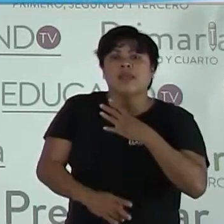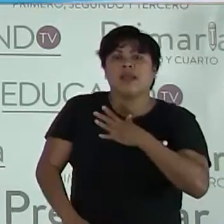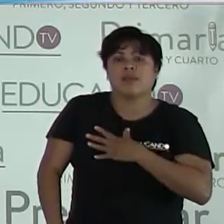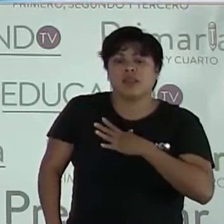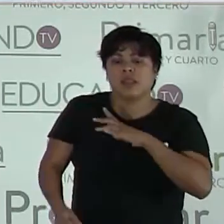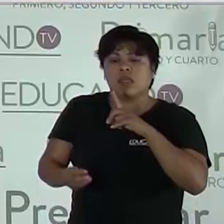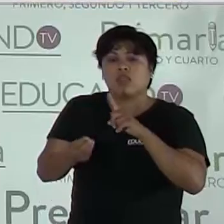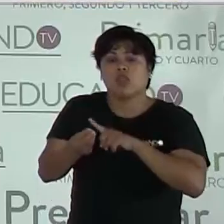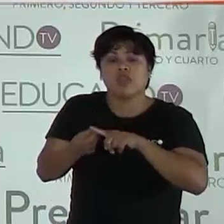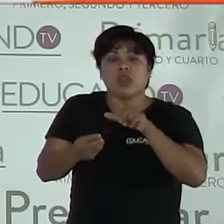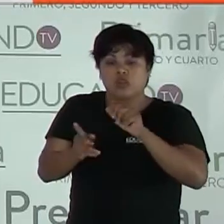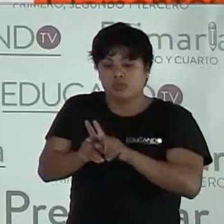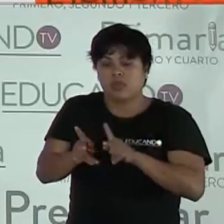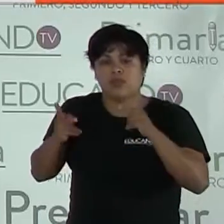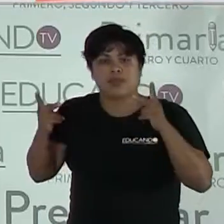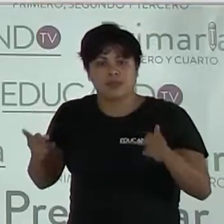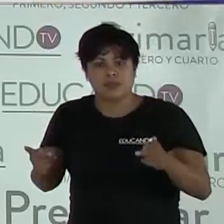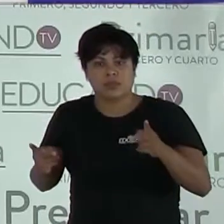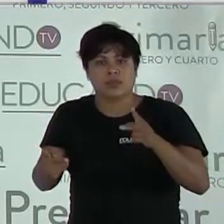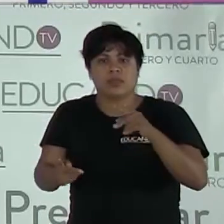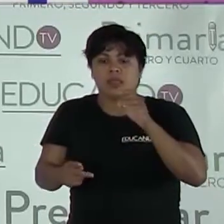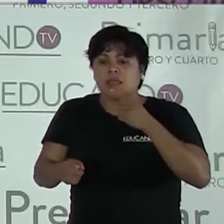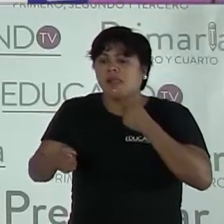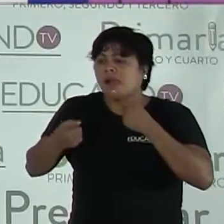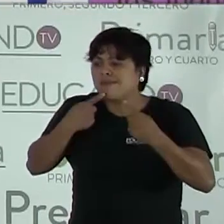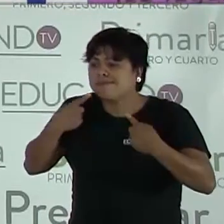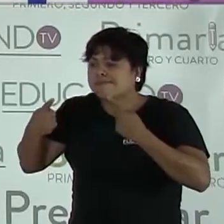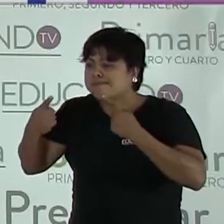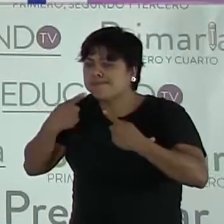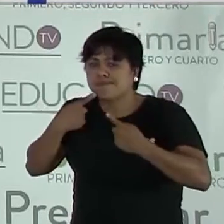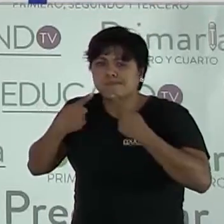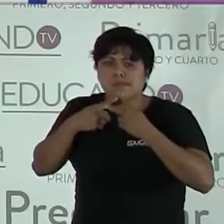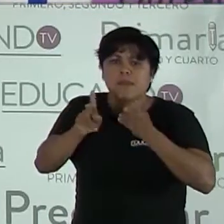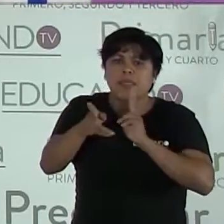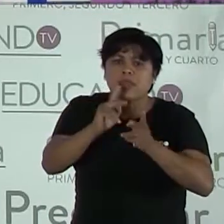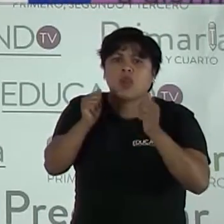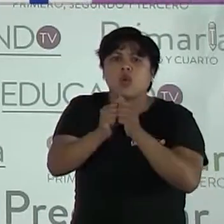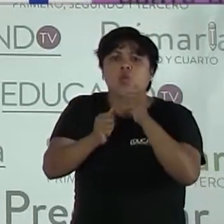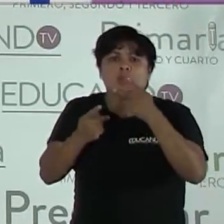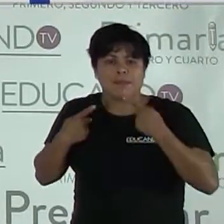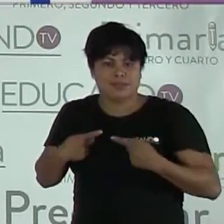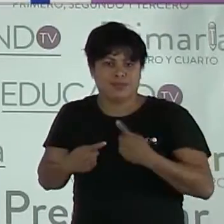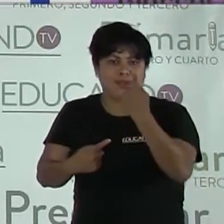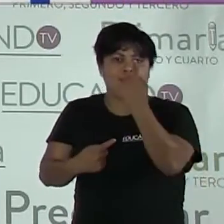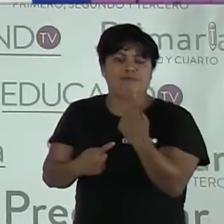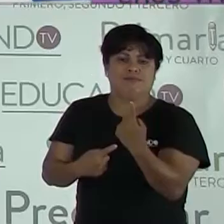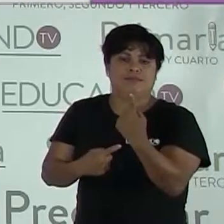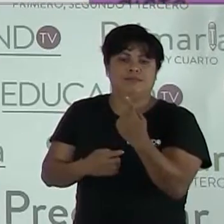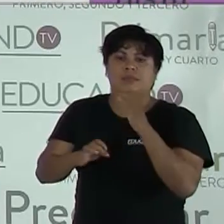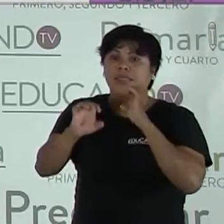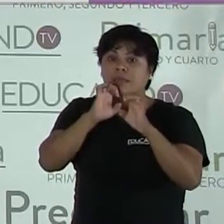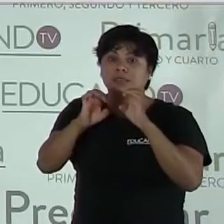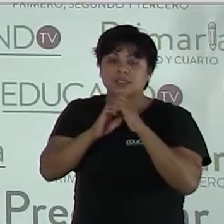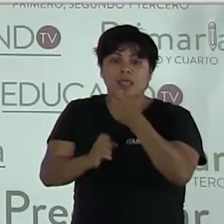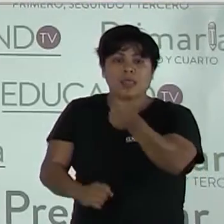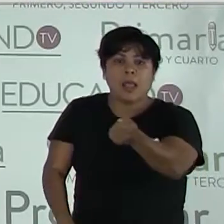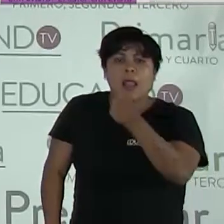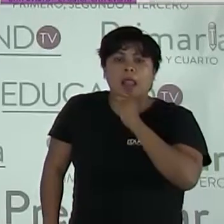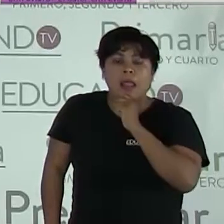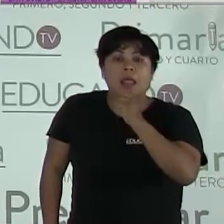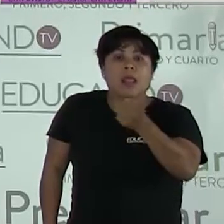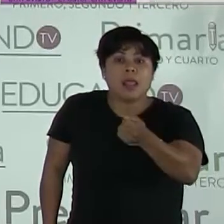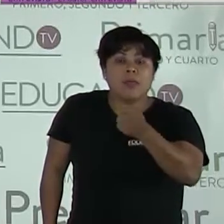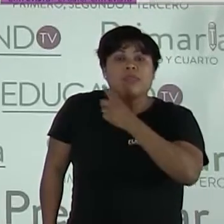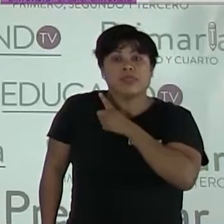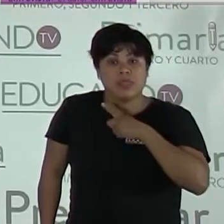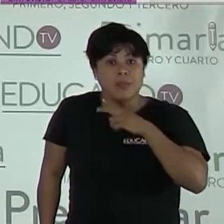donde los periodistas dialogan con una persona a la cual están entrevistando. Tienes que